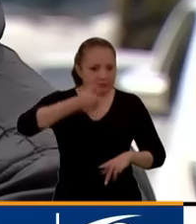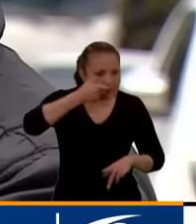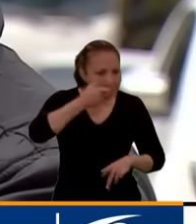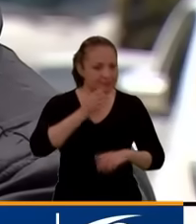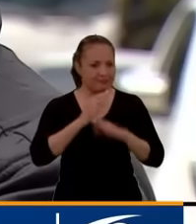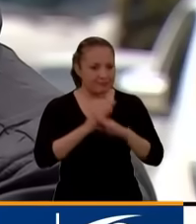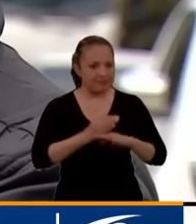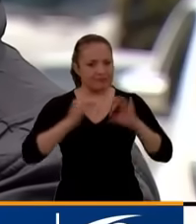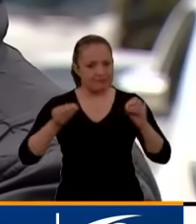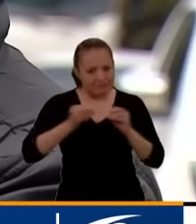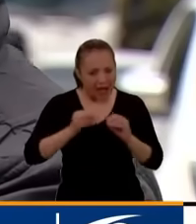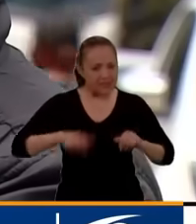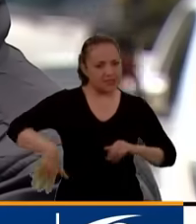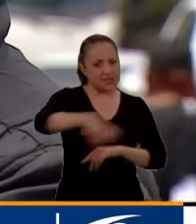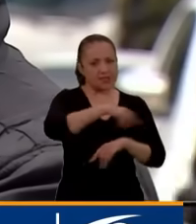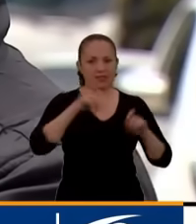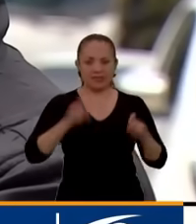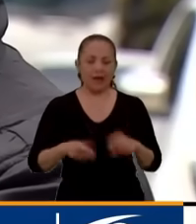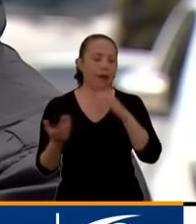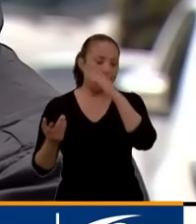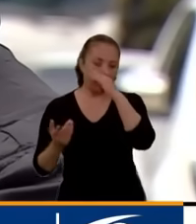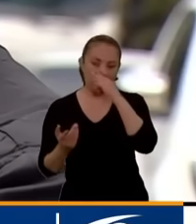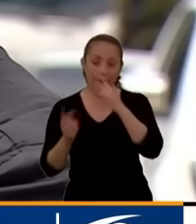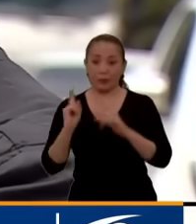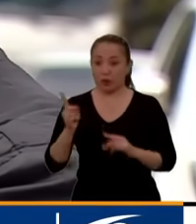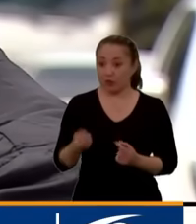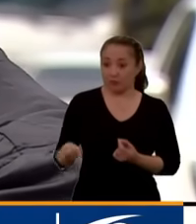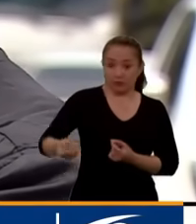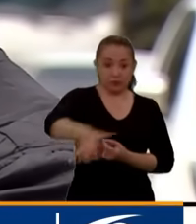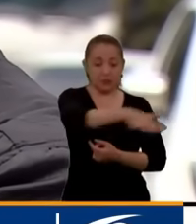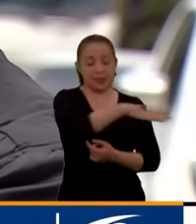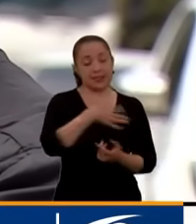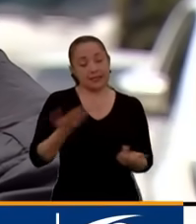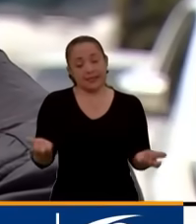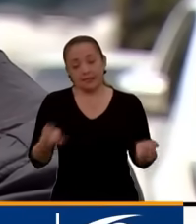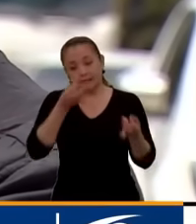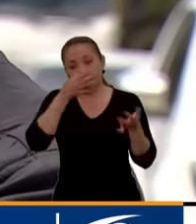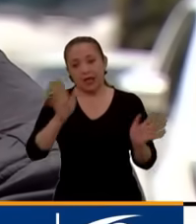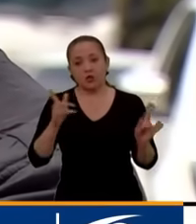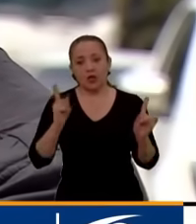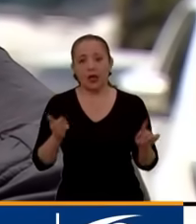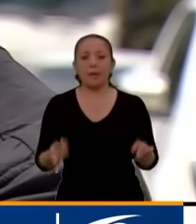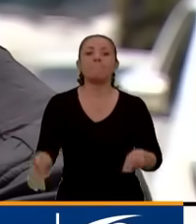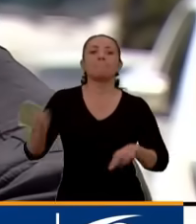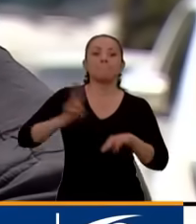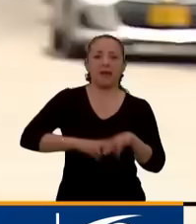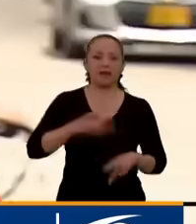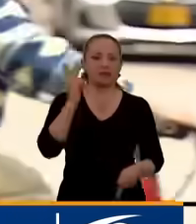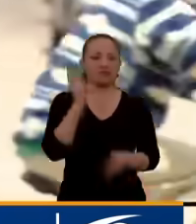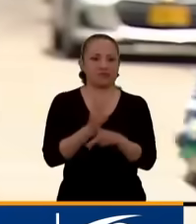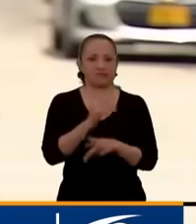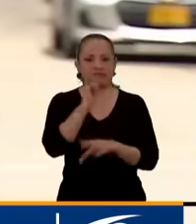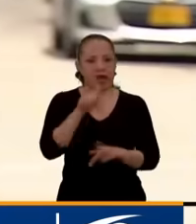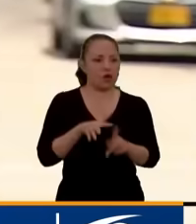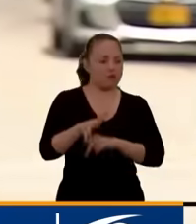más contundentes, porque por acá, pues desafortunadamente va a incrementar la inseguridad.